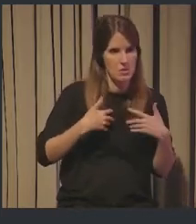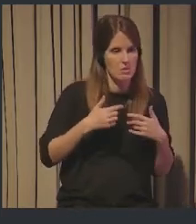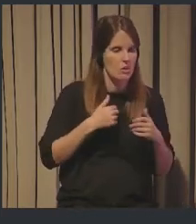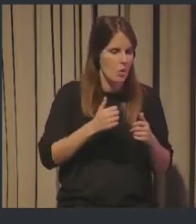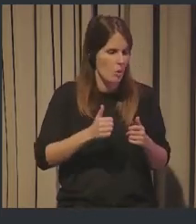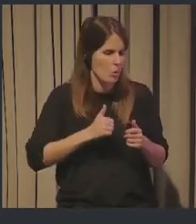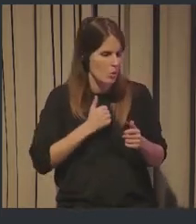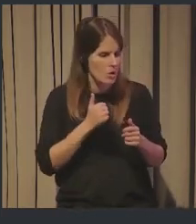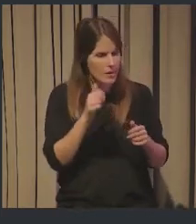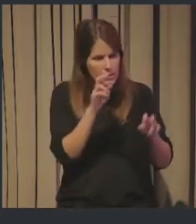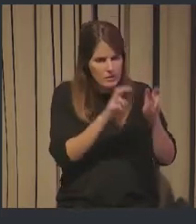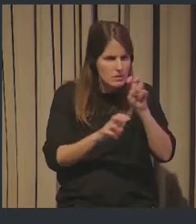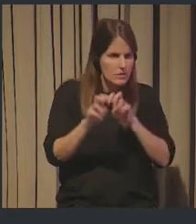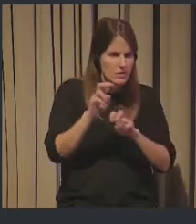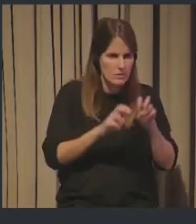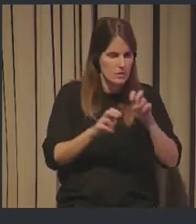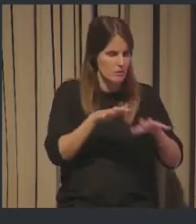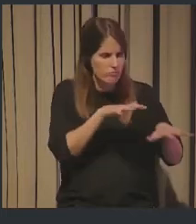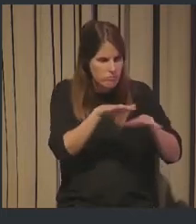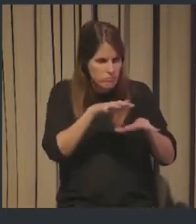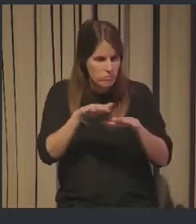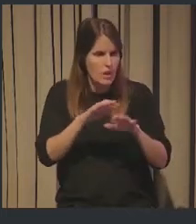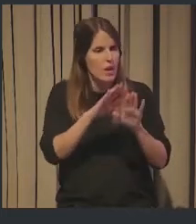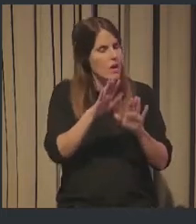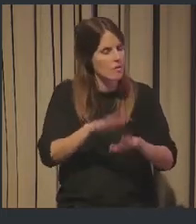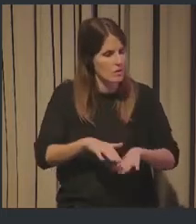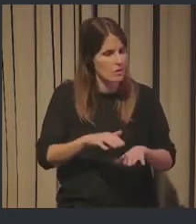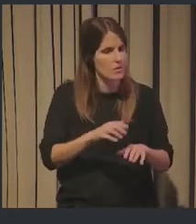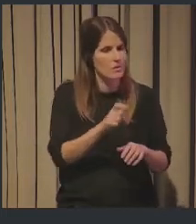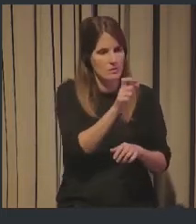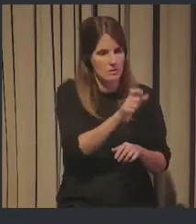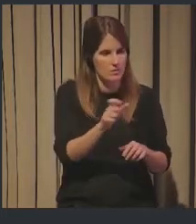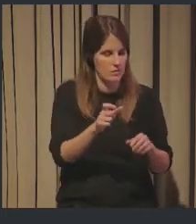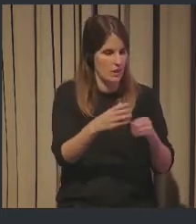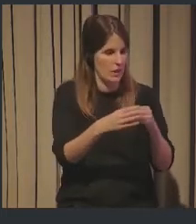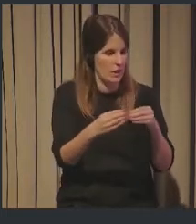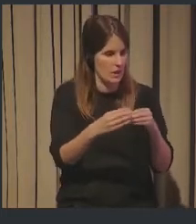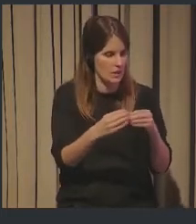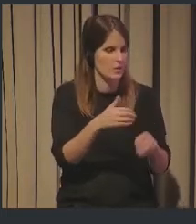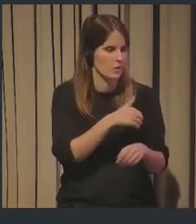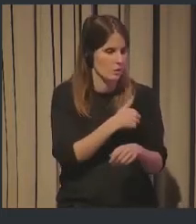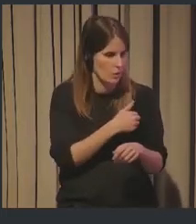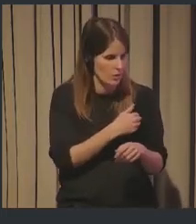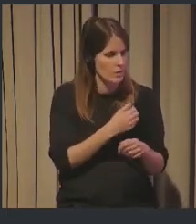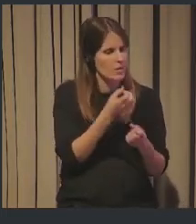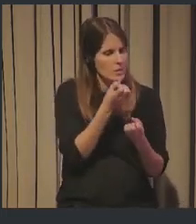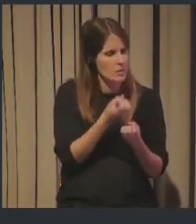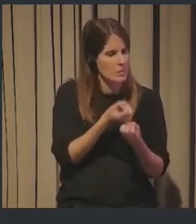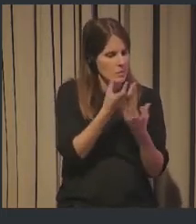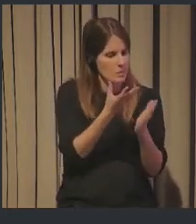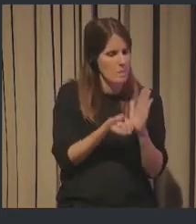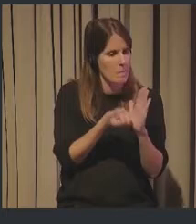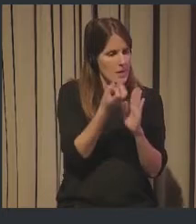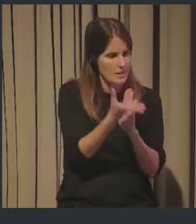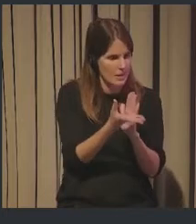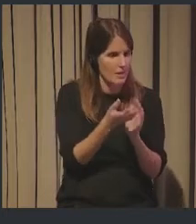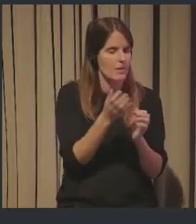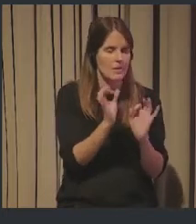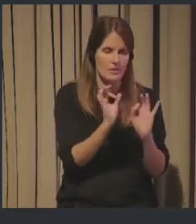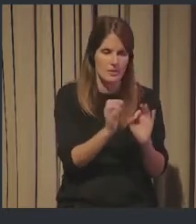oportunidades. Y creo que este es uno de los mensajes que queremos dar a nuestros clientes y nuestros estudiantes. Estar